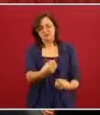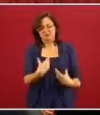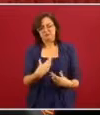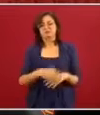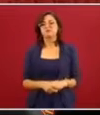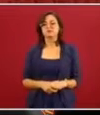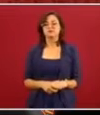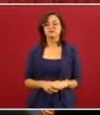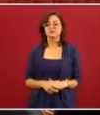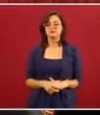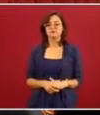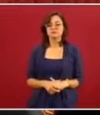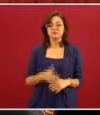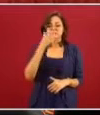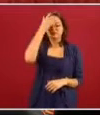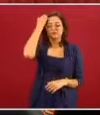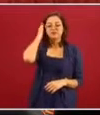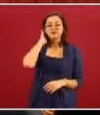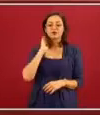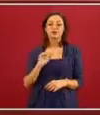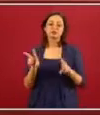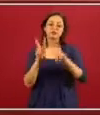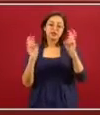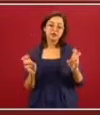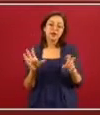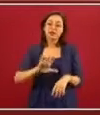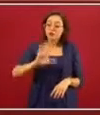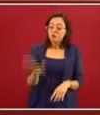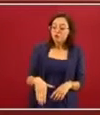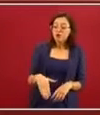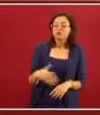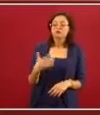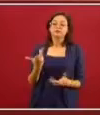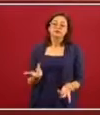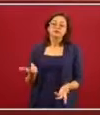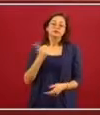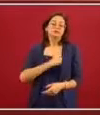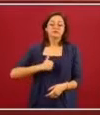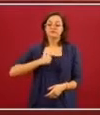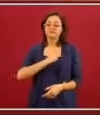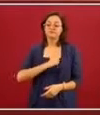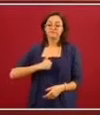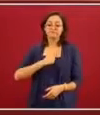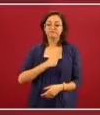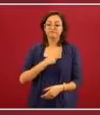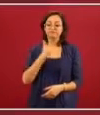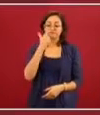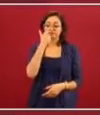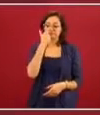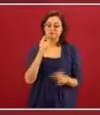sobre las muertes, la situación, reiteramos, desafortunadamente